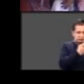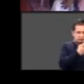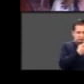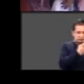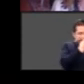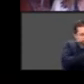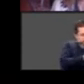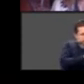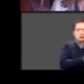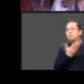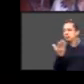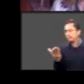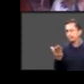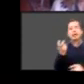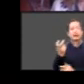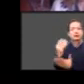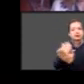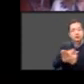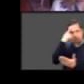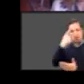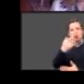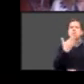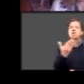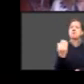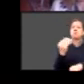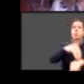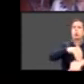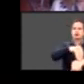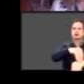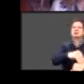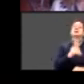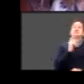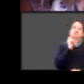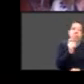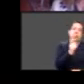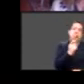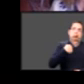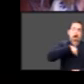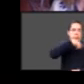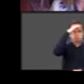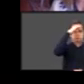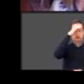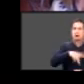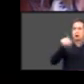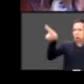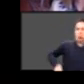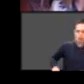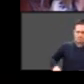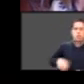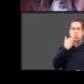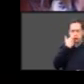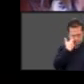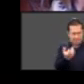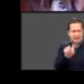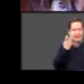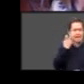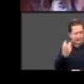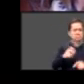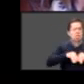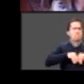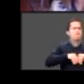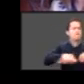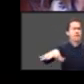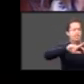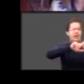efectivamente hay una voluntad para llevarlo a cada rincón y que esta realidad que